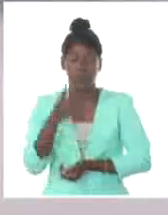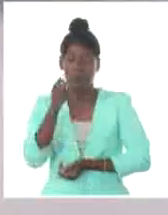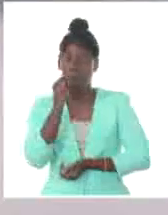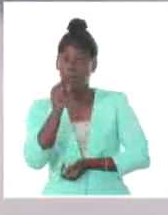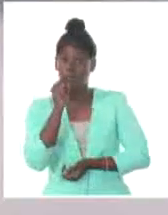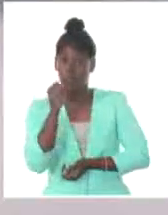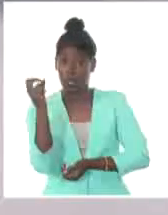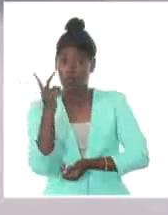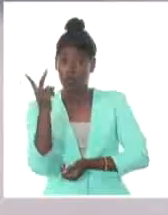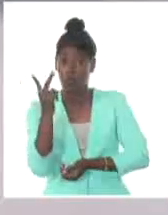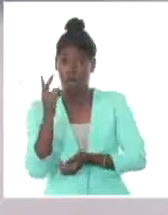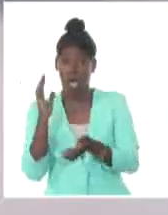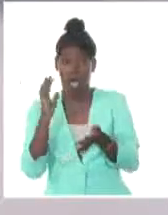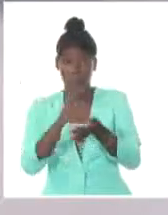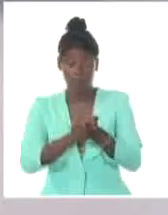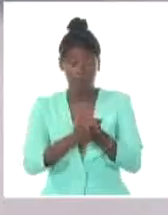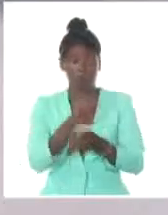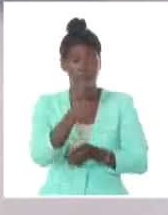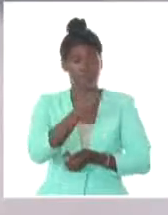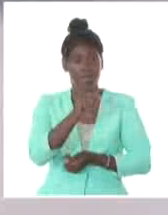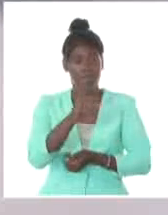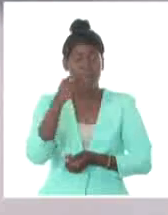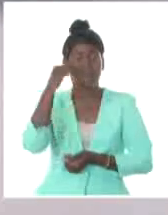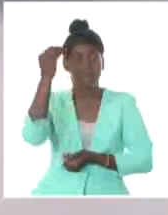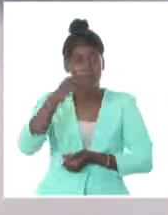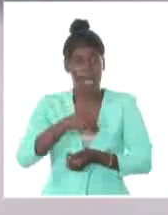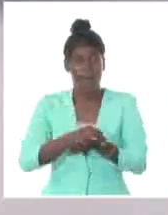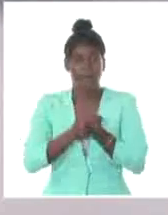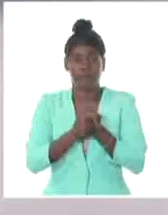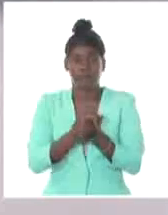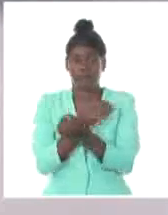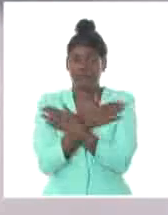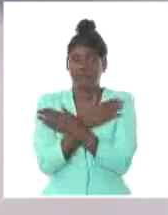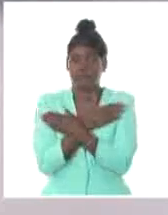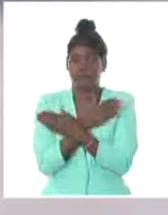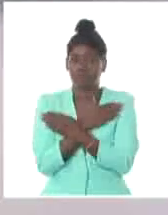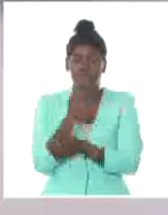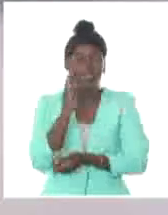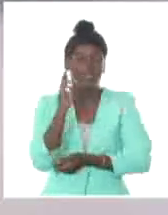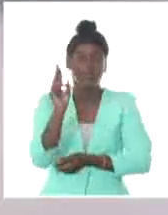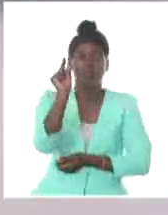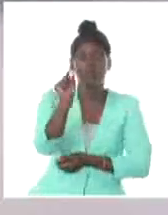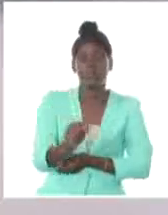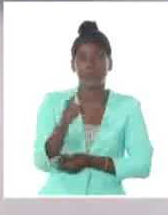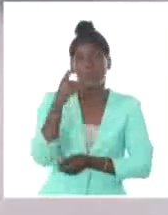de la Hoz, Tubal Páez y el popular humorista Quique Quiñones revivirán anécdotas